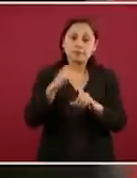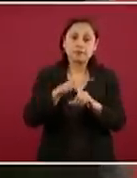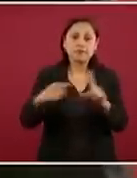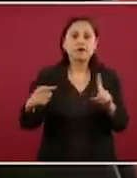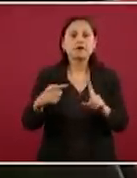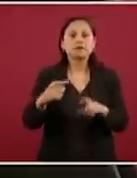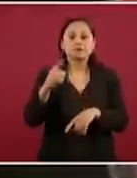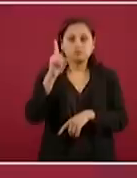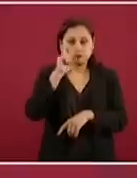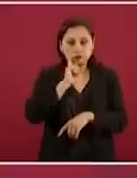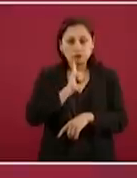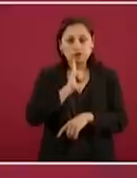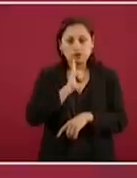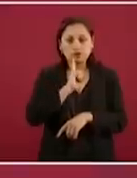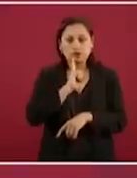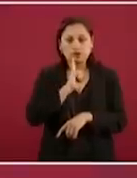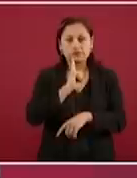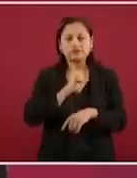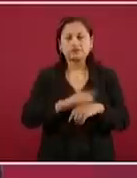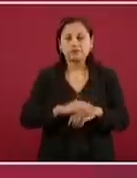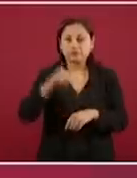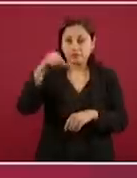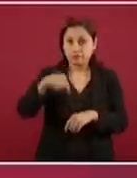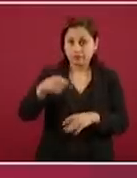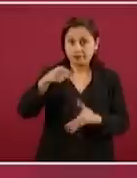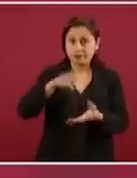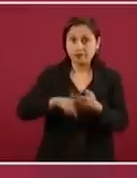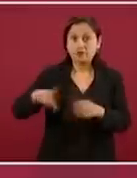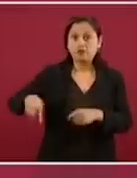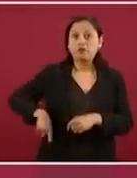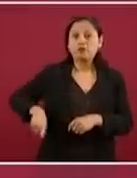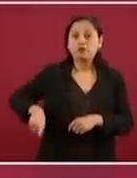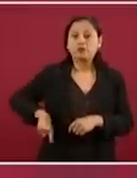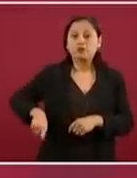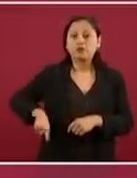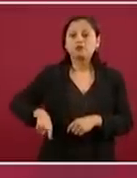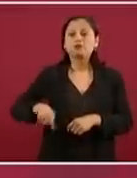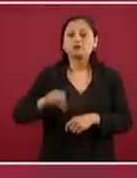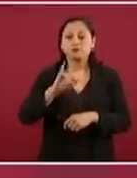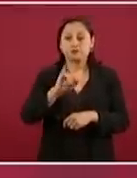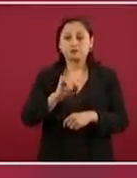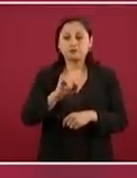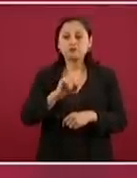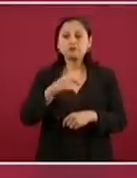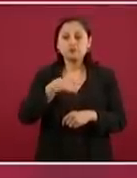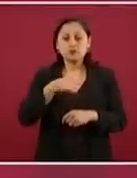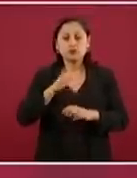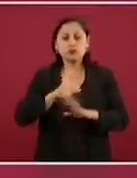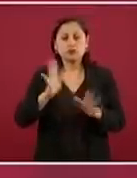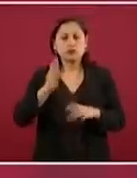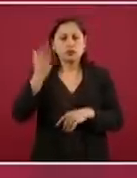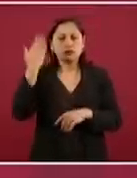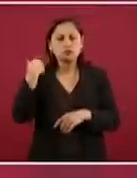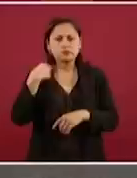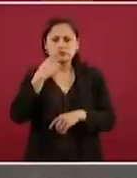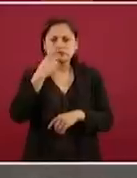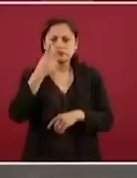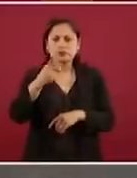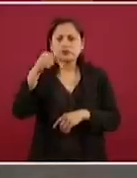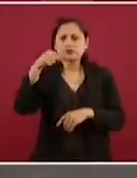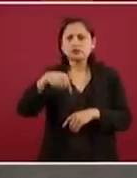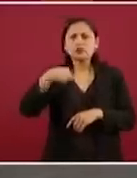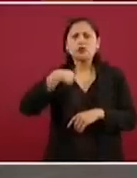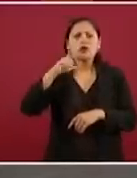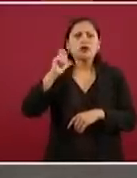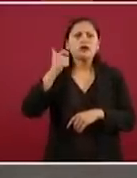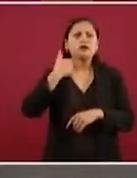aquí en el gobierno, en el Ejecutivo. Yo ya les he platicado que cuando fui jefe de gobierno de la Ciudad